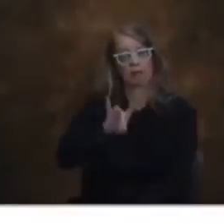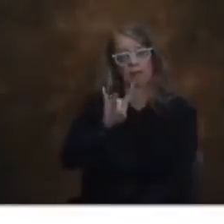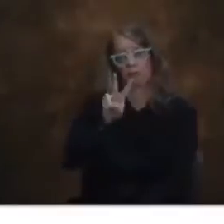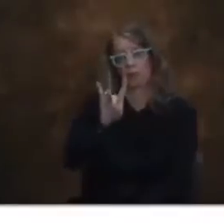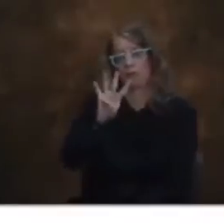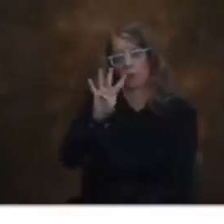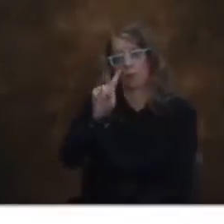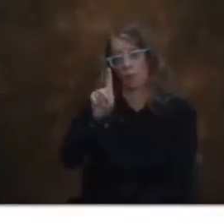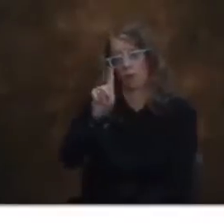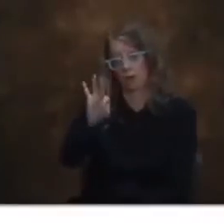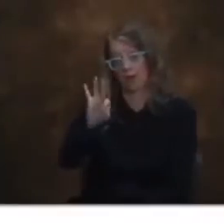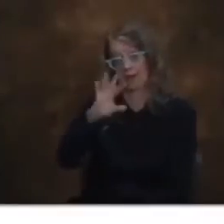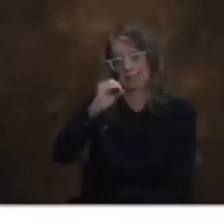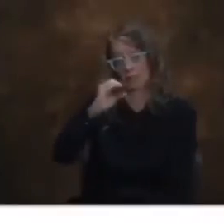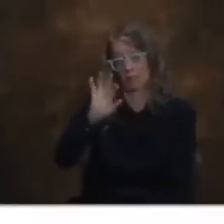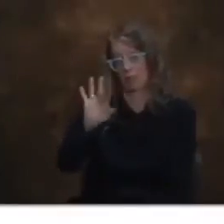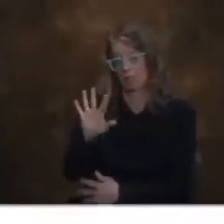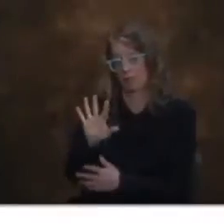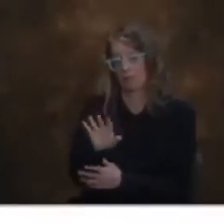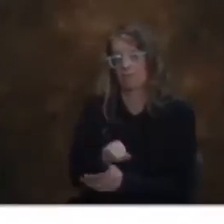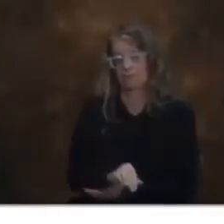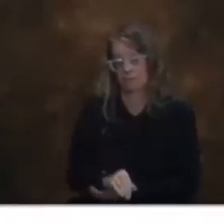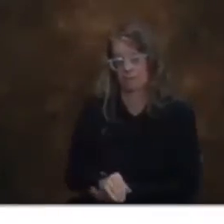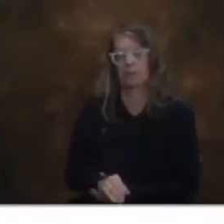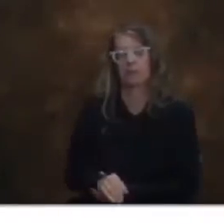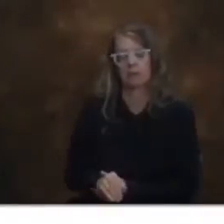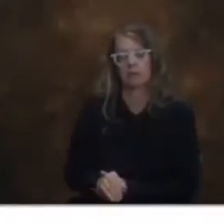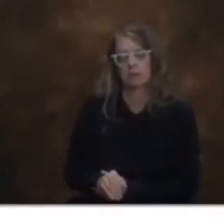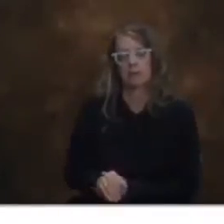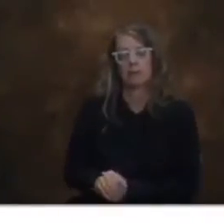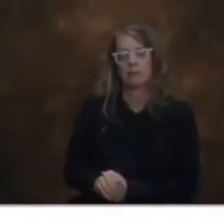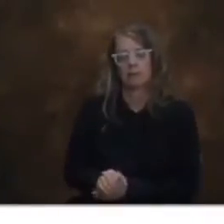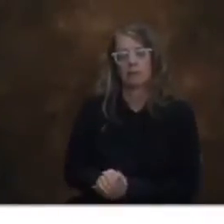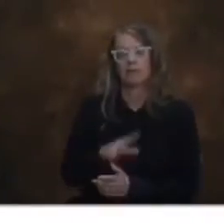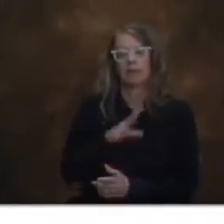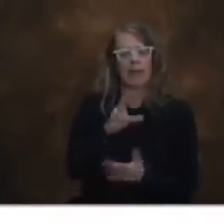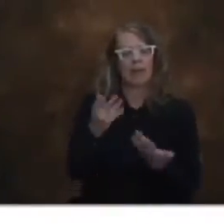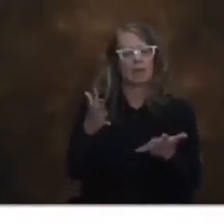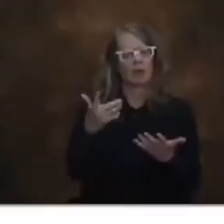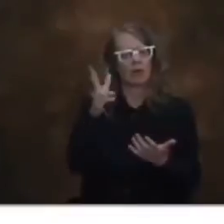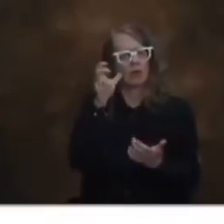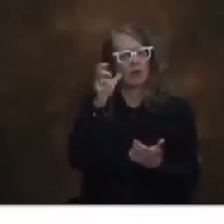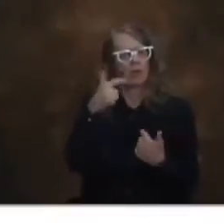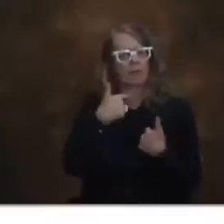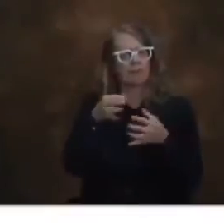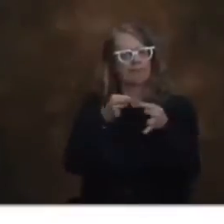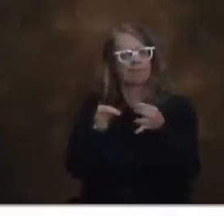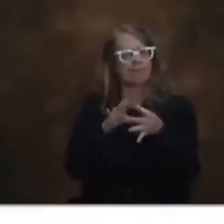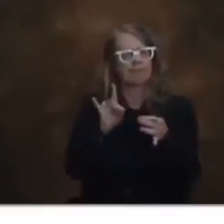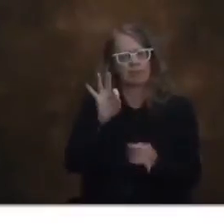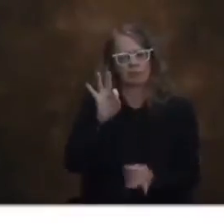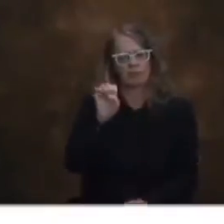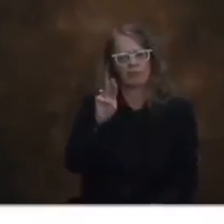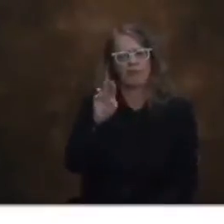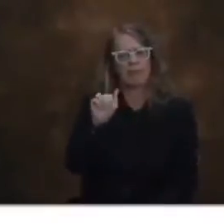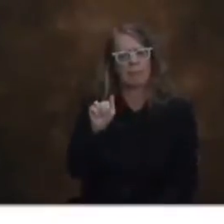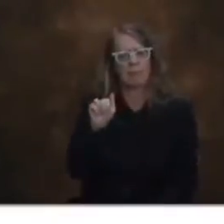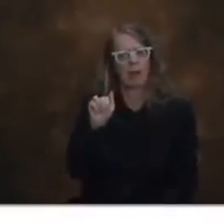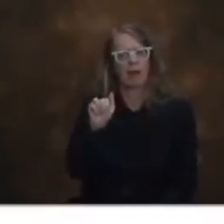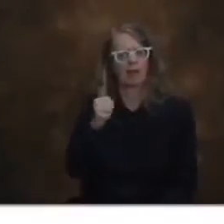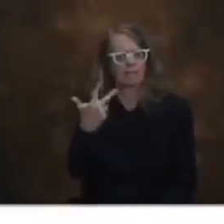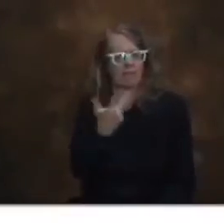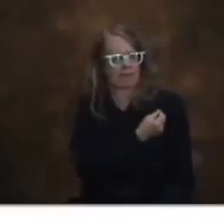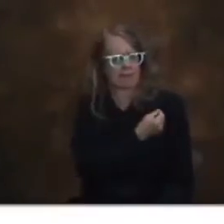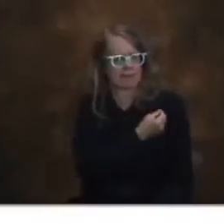84 1900 95 normalmente hemos hablado sobre el recurso de vacunas de